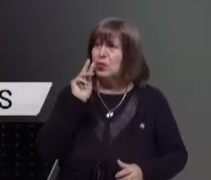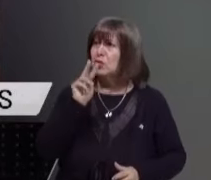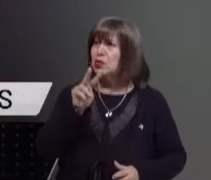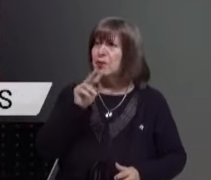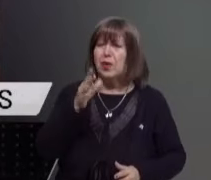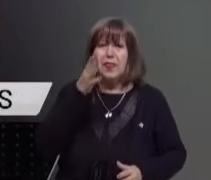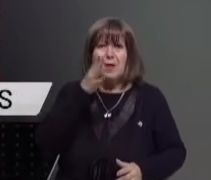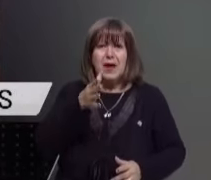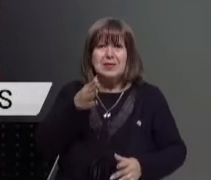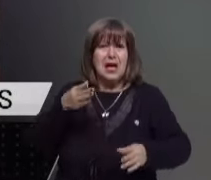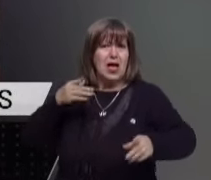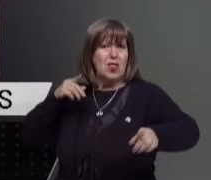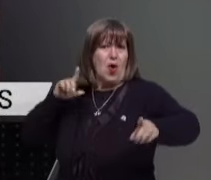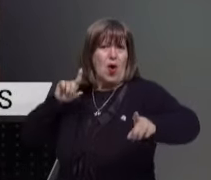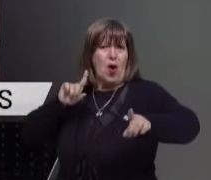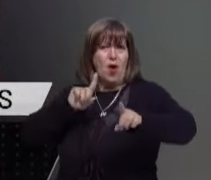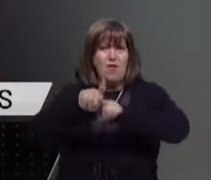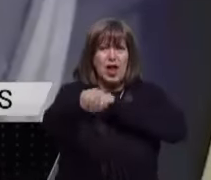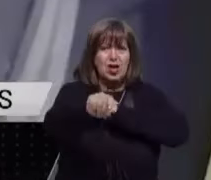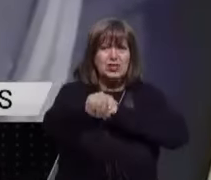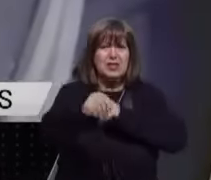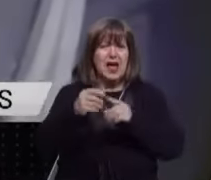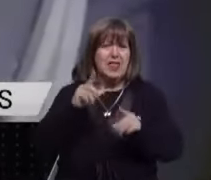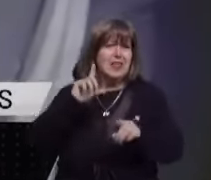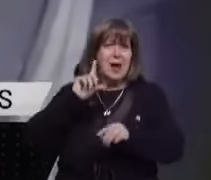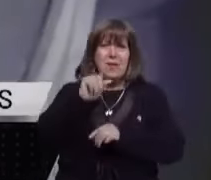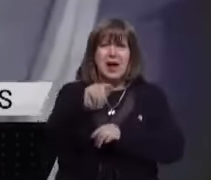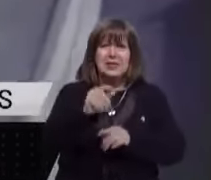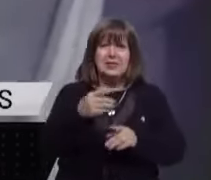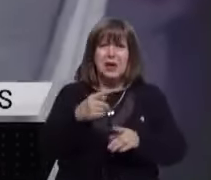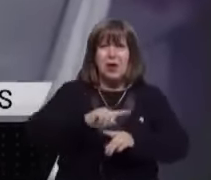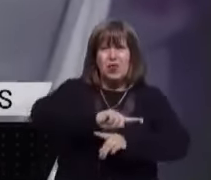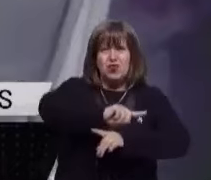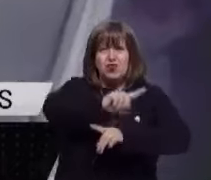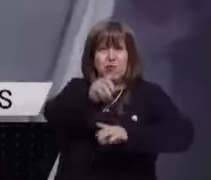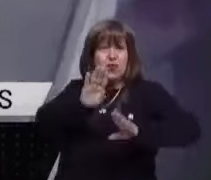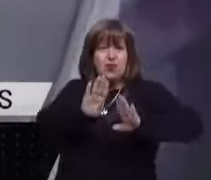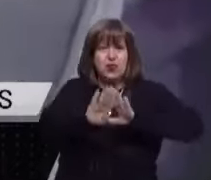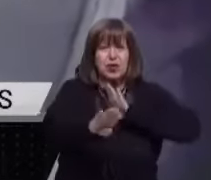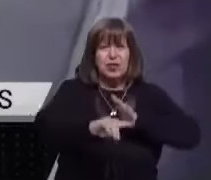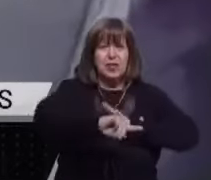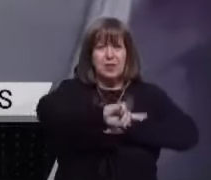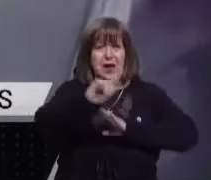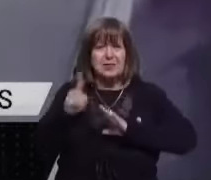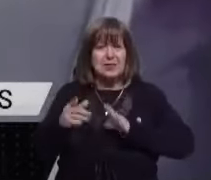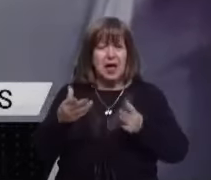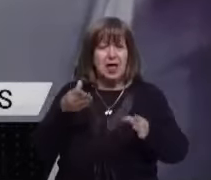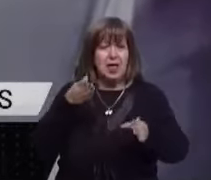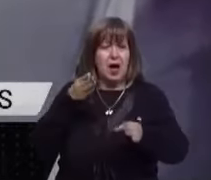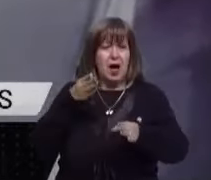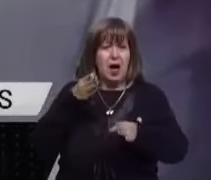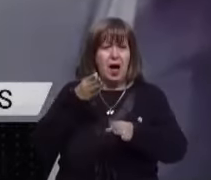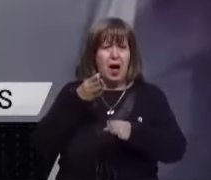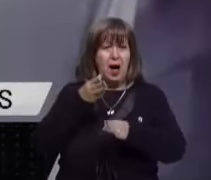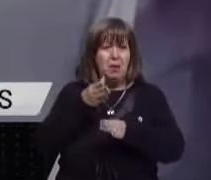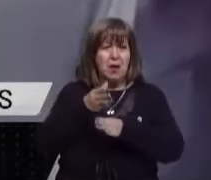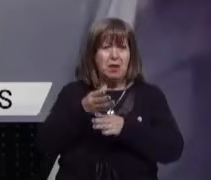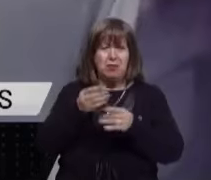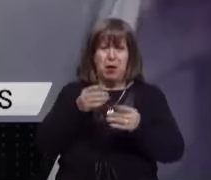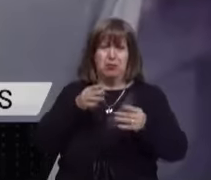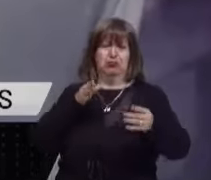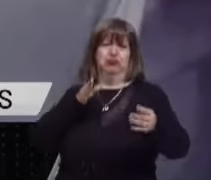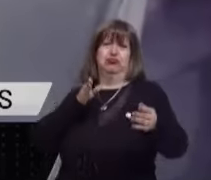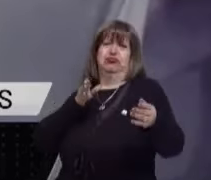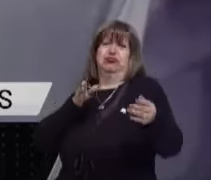también determina la gravedad de las heridas que este hombre ha sufrido. Bueno, lo decíamos, está internado entonces en terapia intensiva.